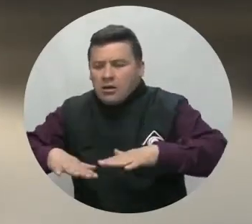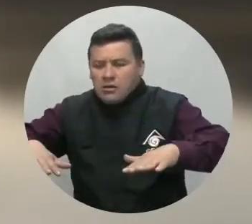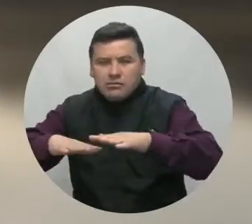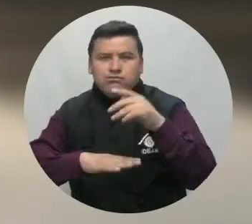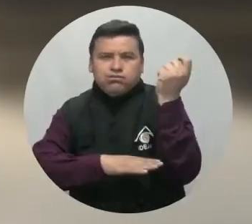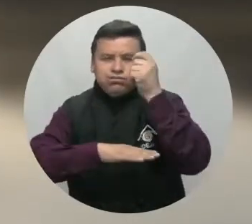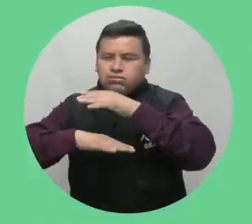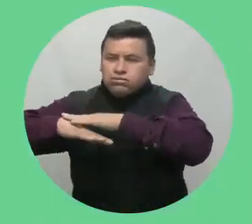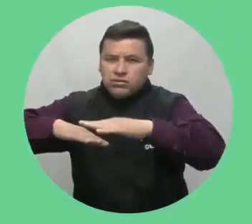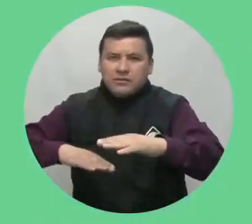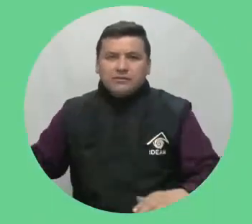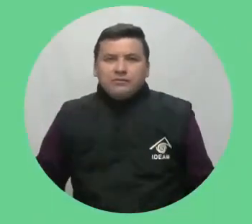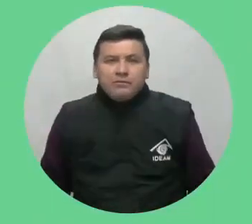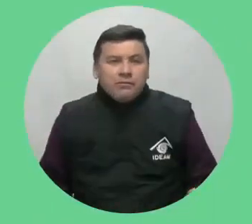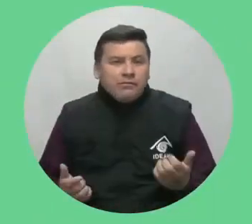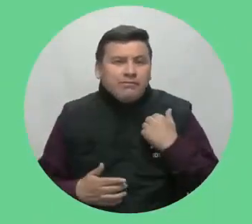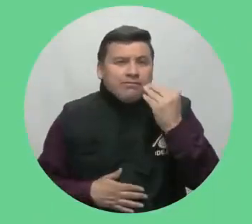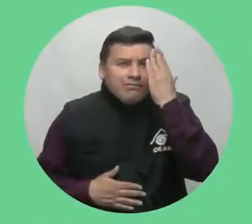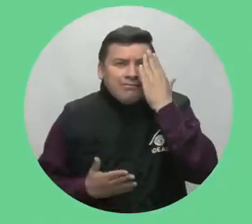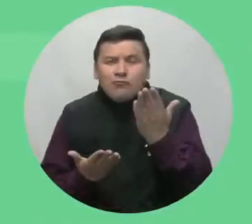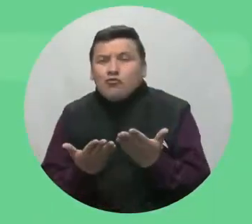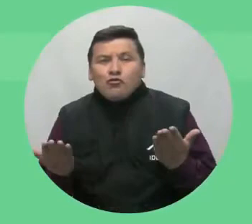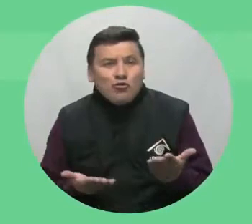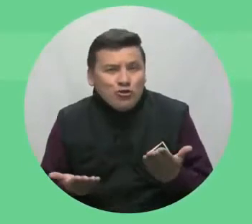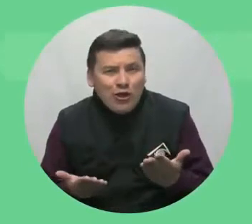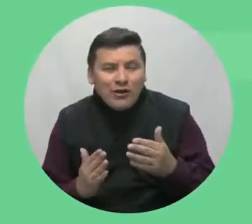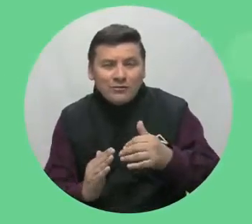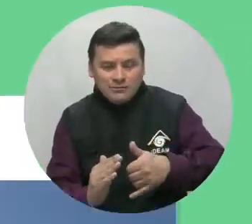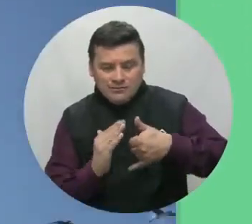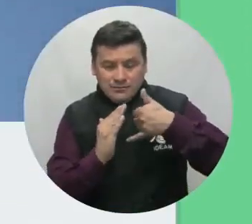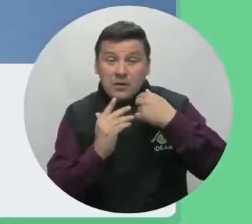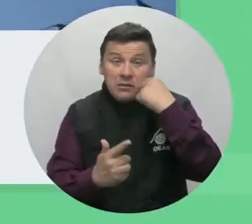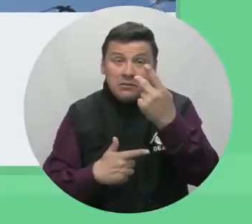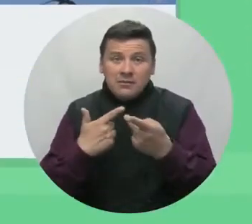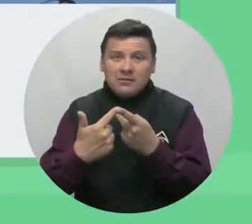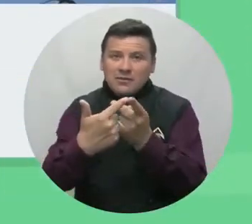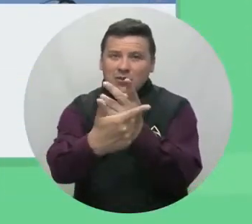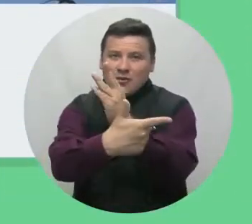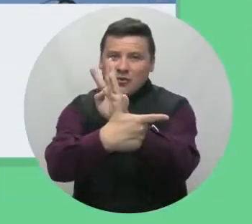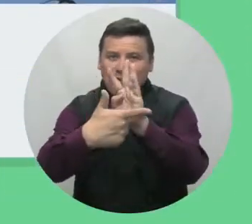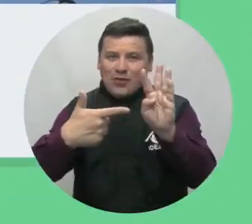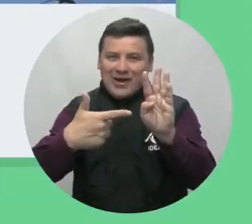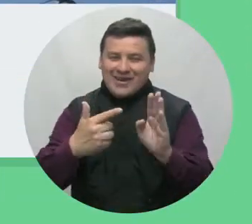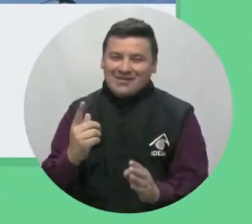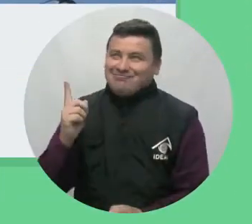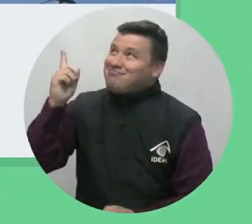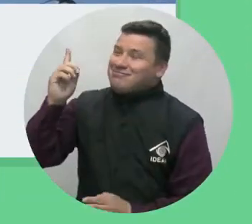del Piedemonte Llanero. Para mayor información sobre el pronóstico del tiempo, visítenos en